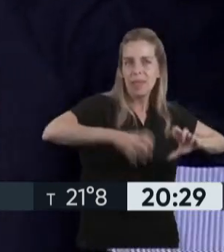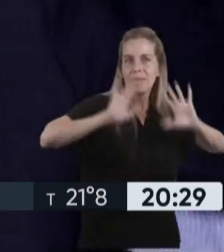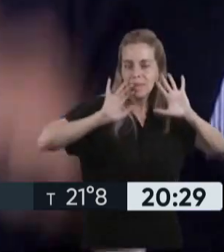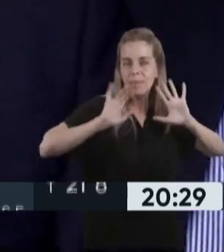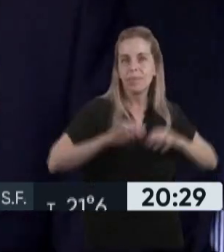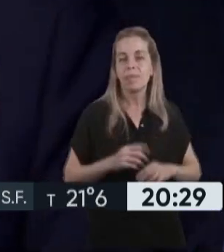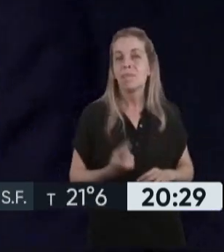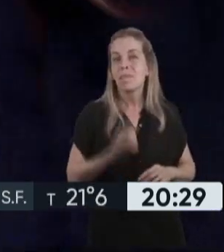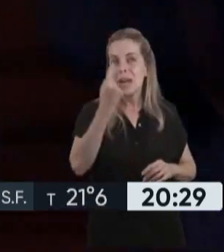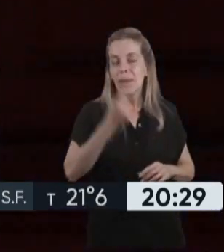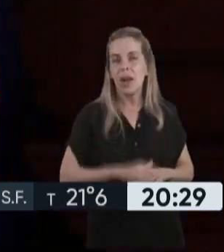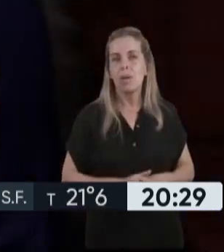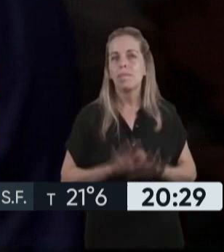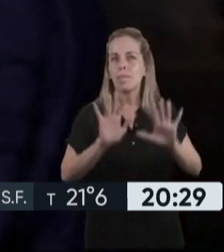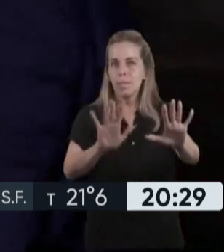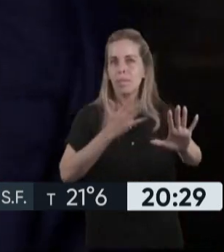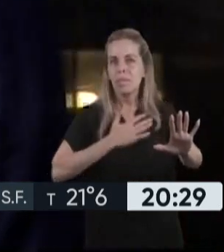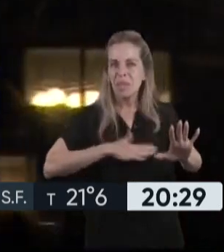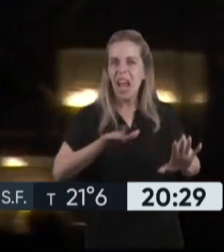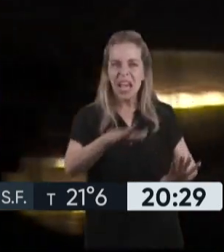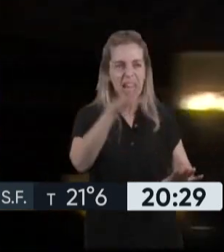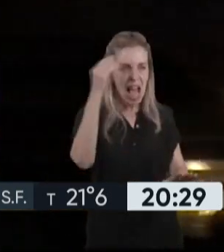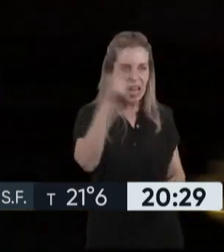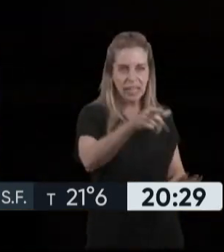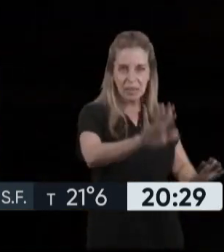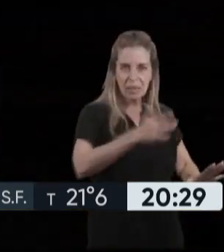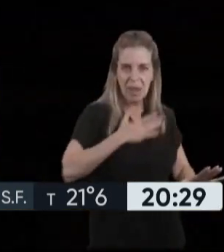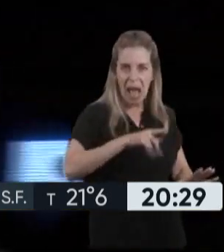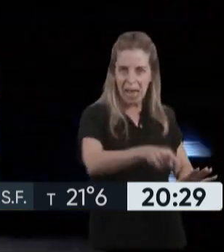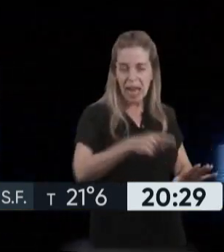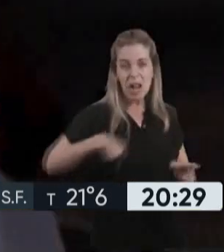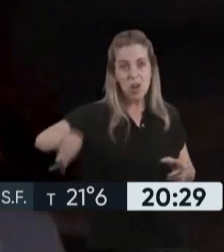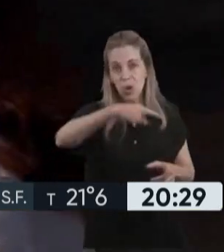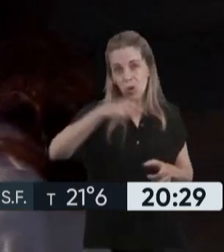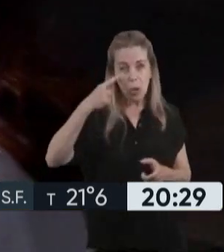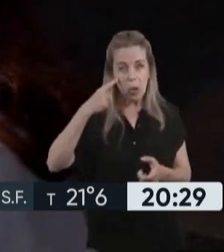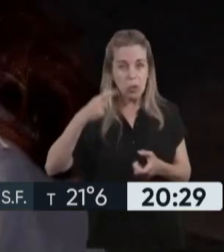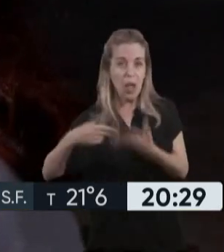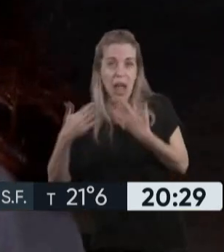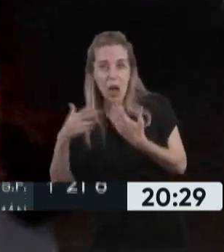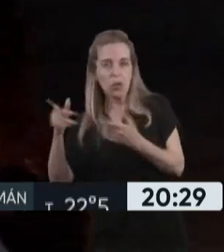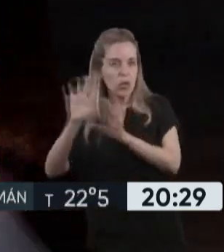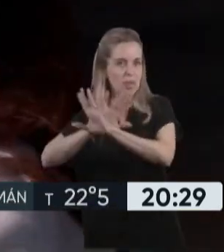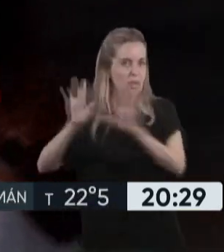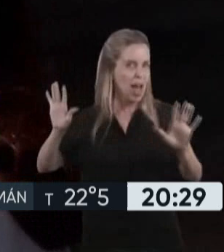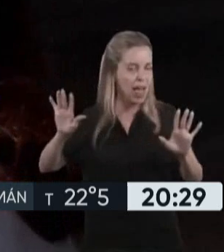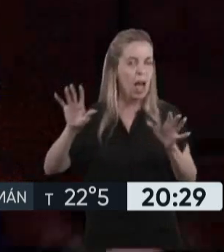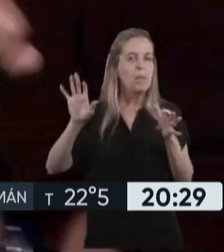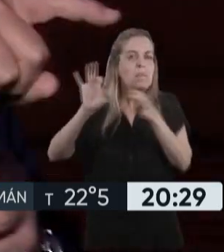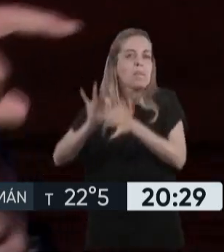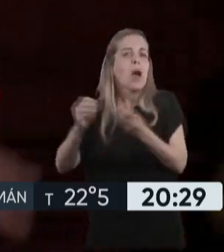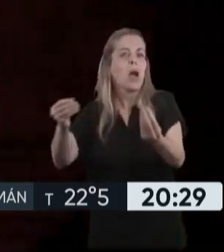Primero, tranquila Cristina, no vamos a negociar nada que signifique poner